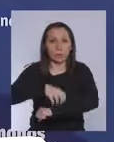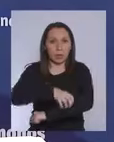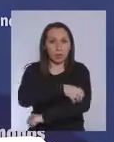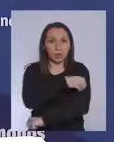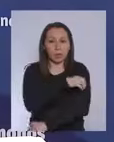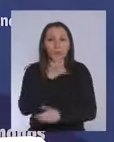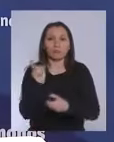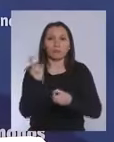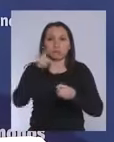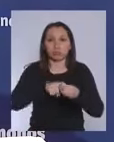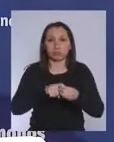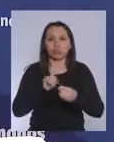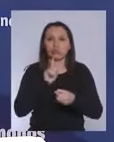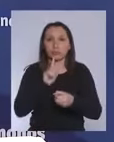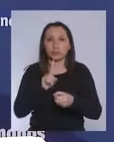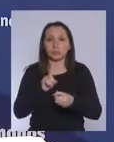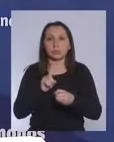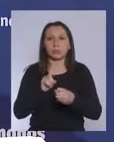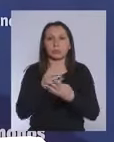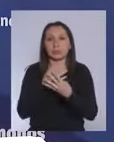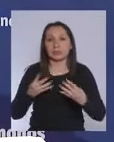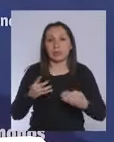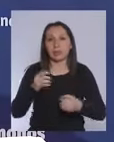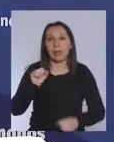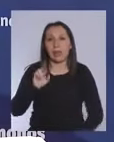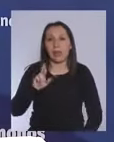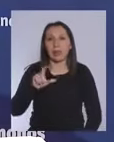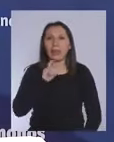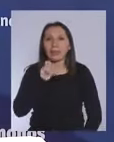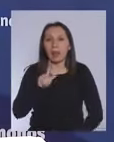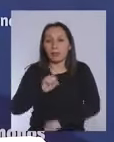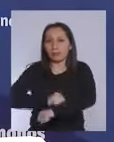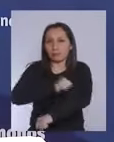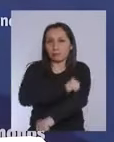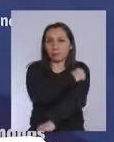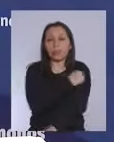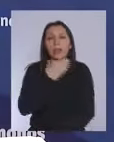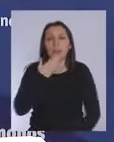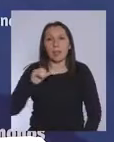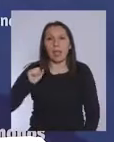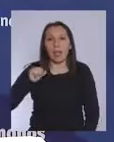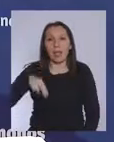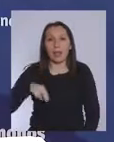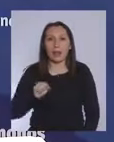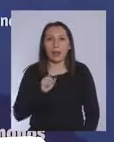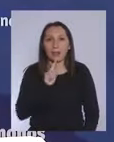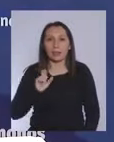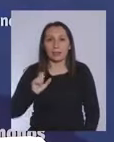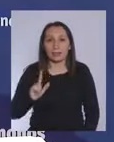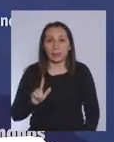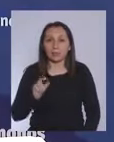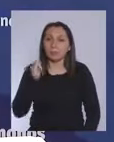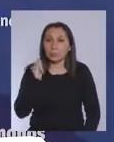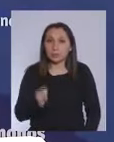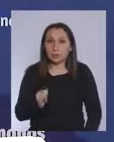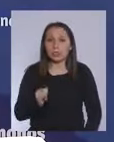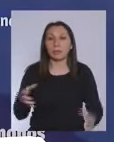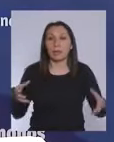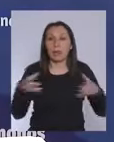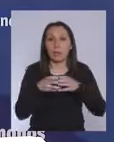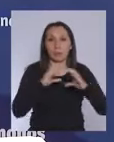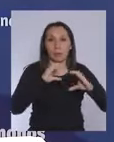pertenecientes a la red arcatel y también a la red de anatel y como siempre también al